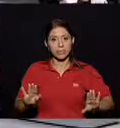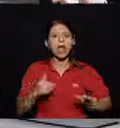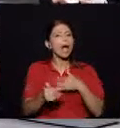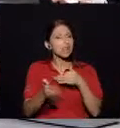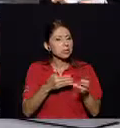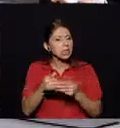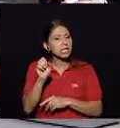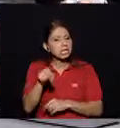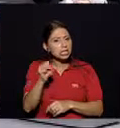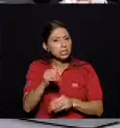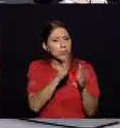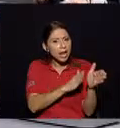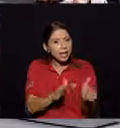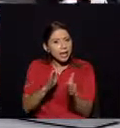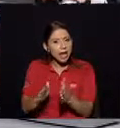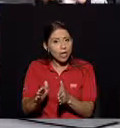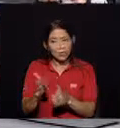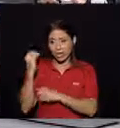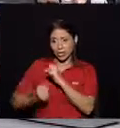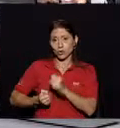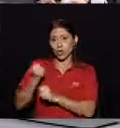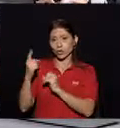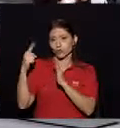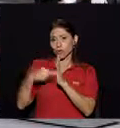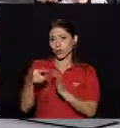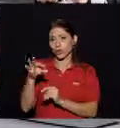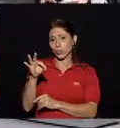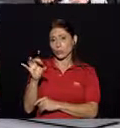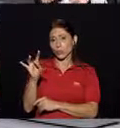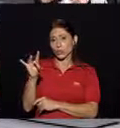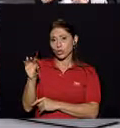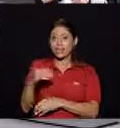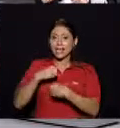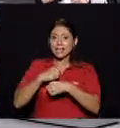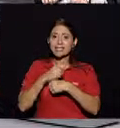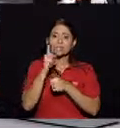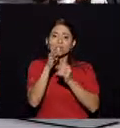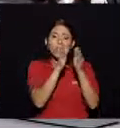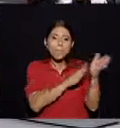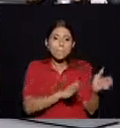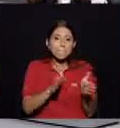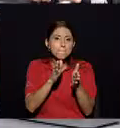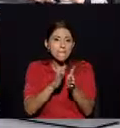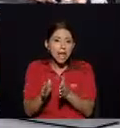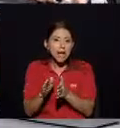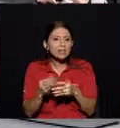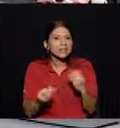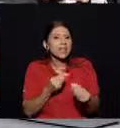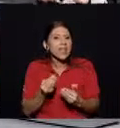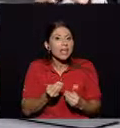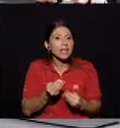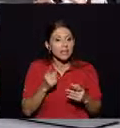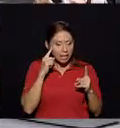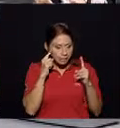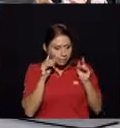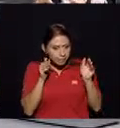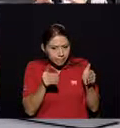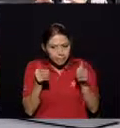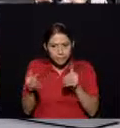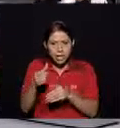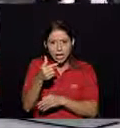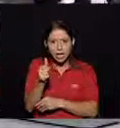pesar de que sí hemos planificado. En los 80 hicimos un plan de planificación, valga la redundancia, del gran área